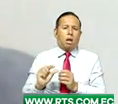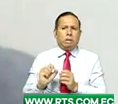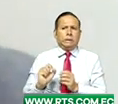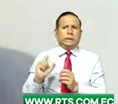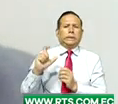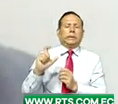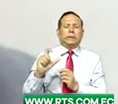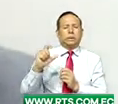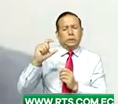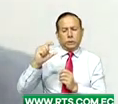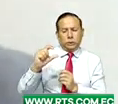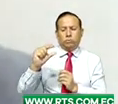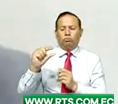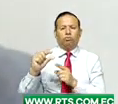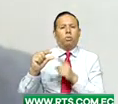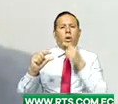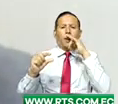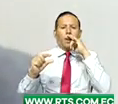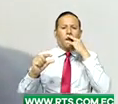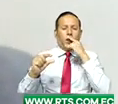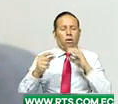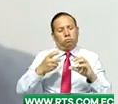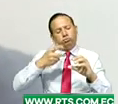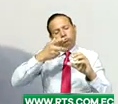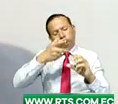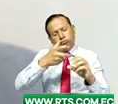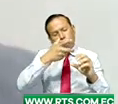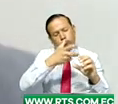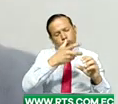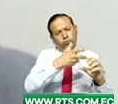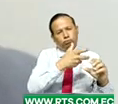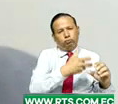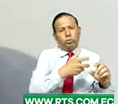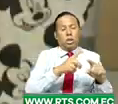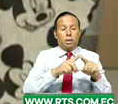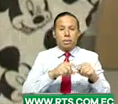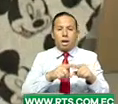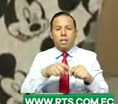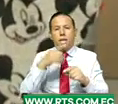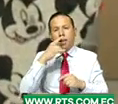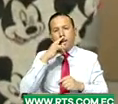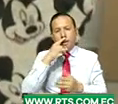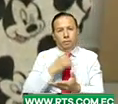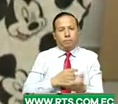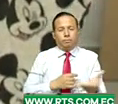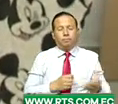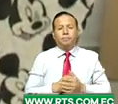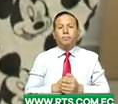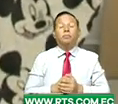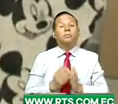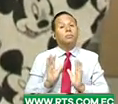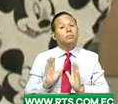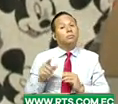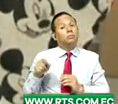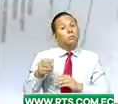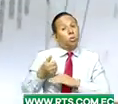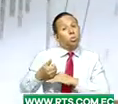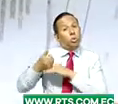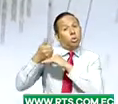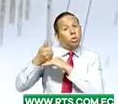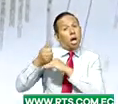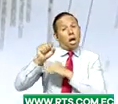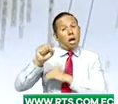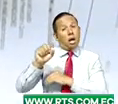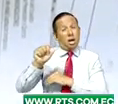la vacuna activa para ajustarse al peso de los niños. Sería la Agencia de Regulación y Control Sanitario,